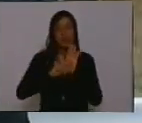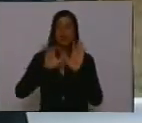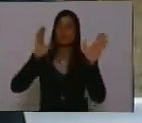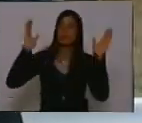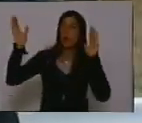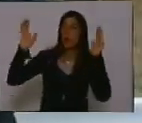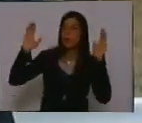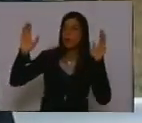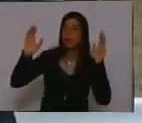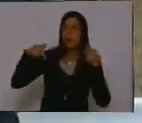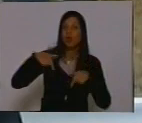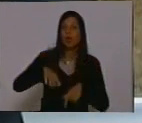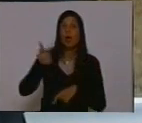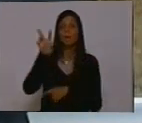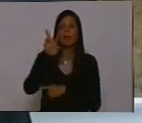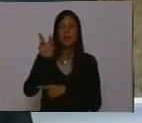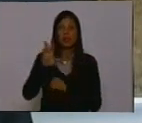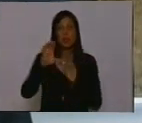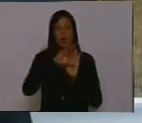evolución venezolana,